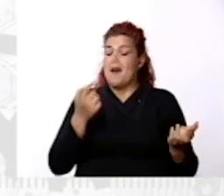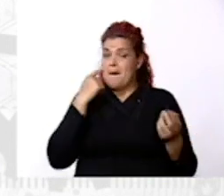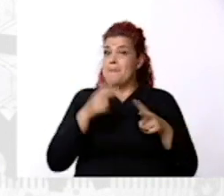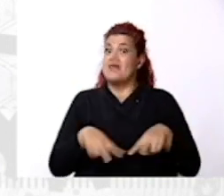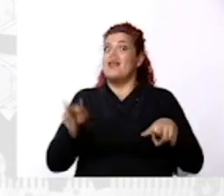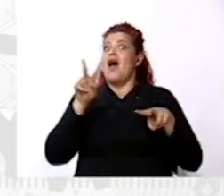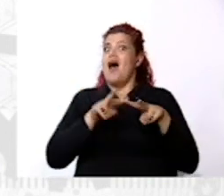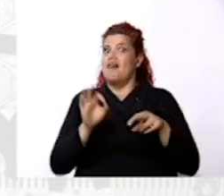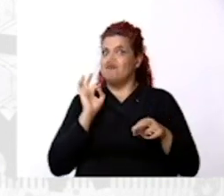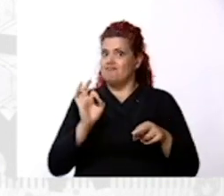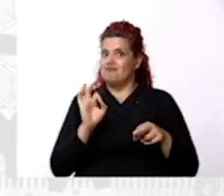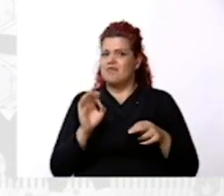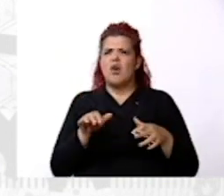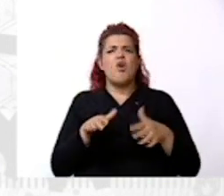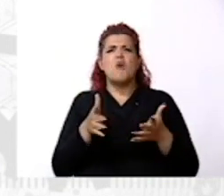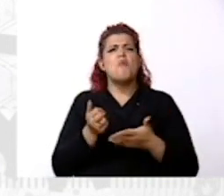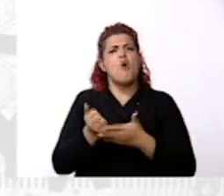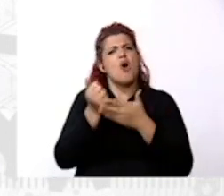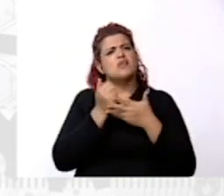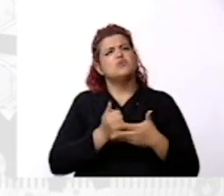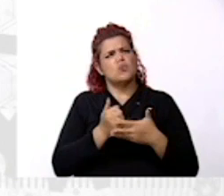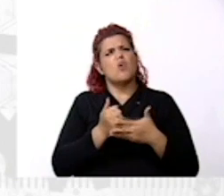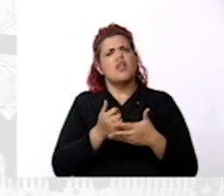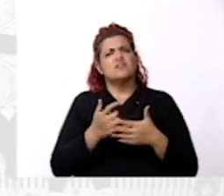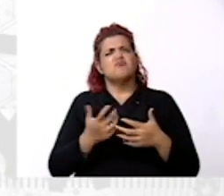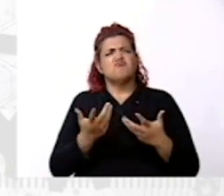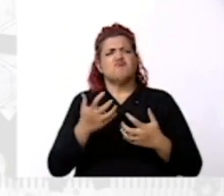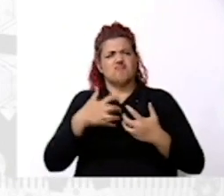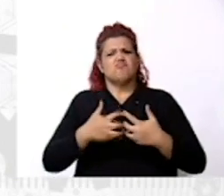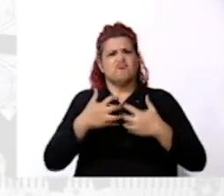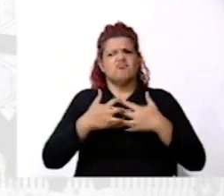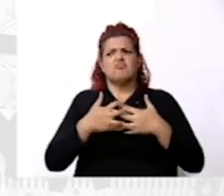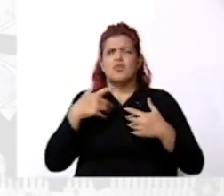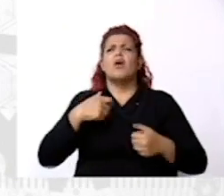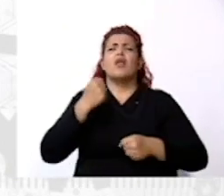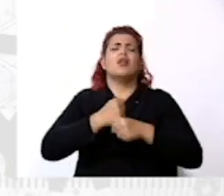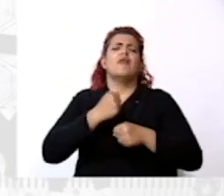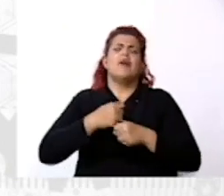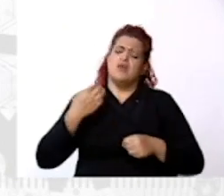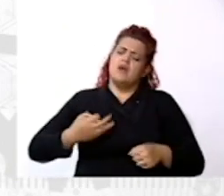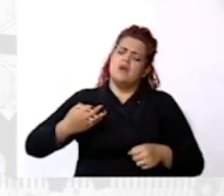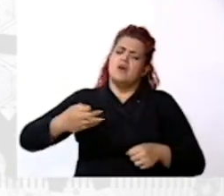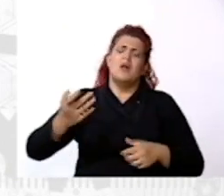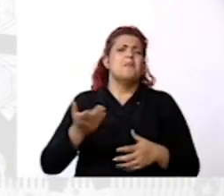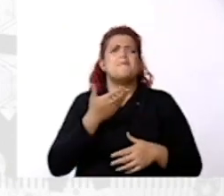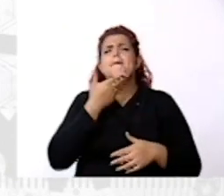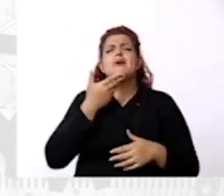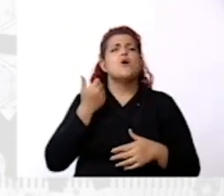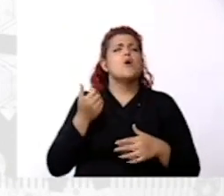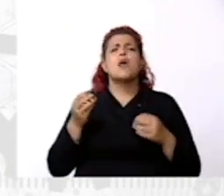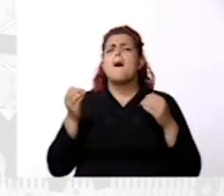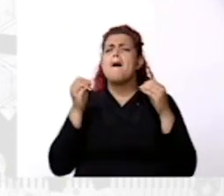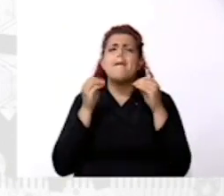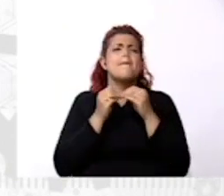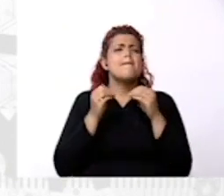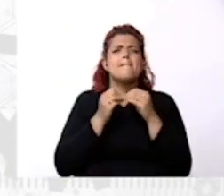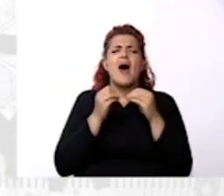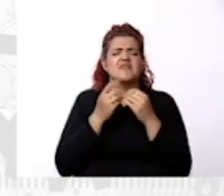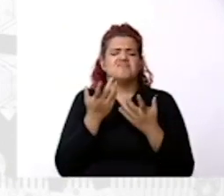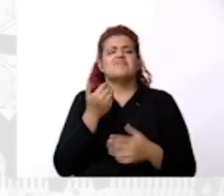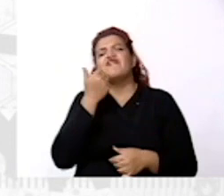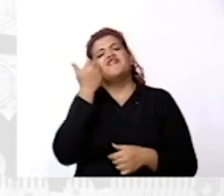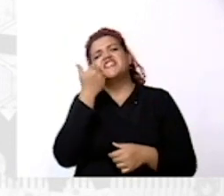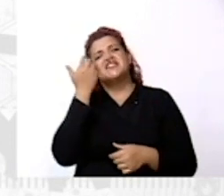nos ayudan las máquinas a que nuestras labores cotidianas sean muchísimo más